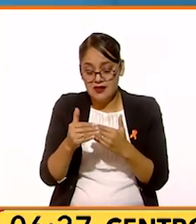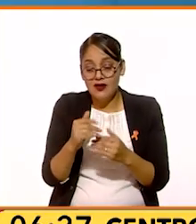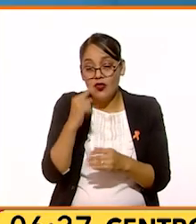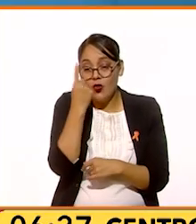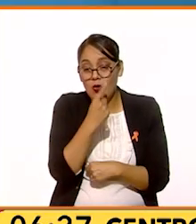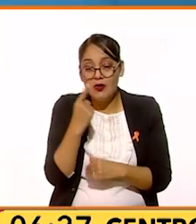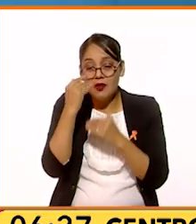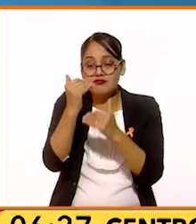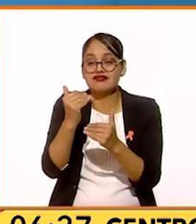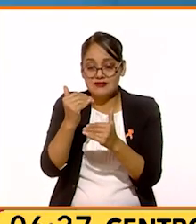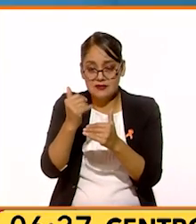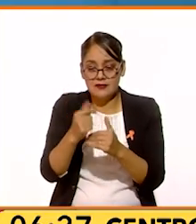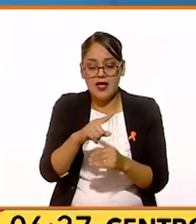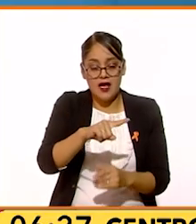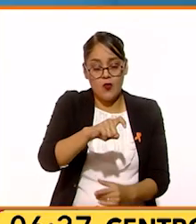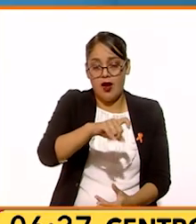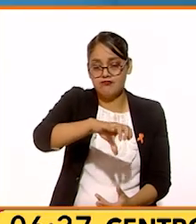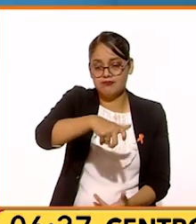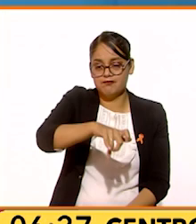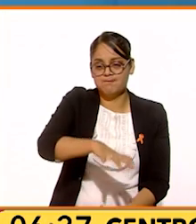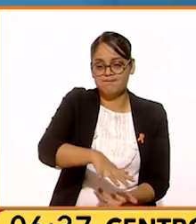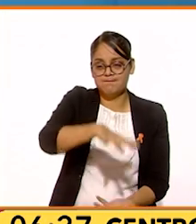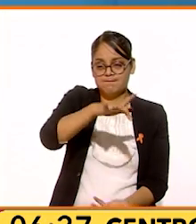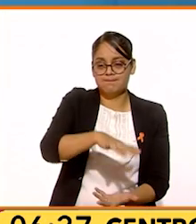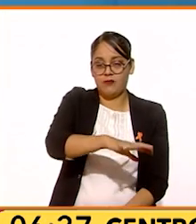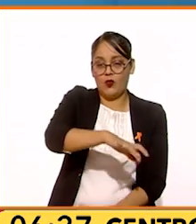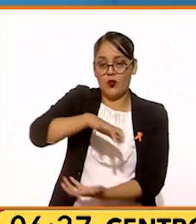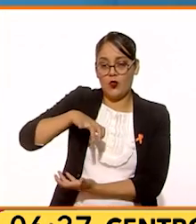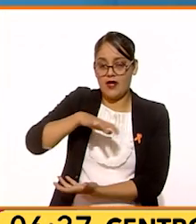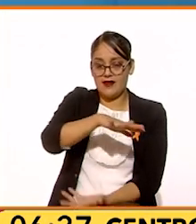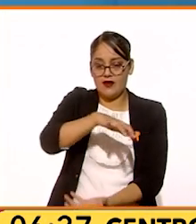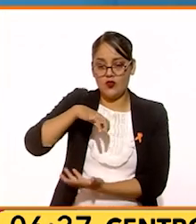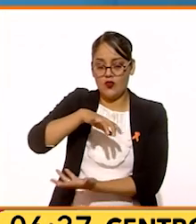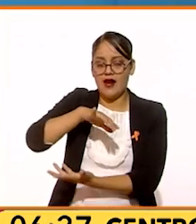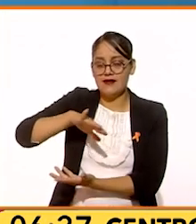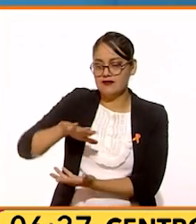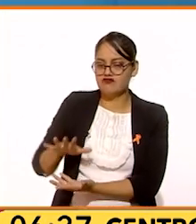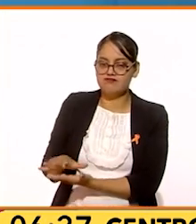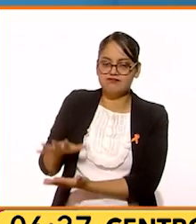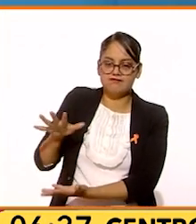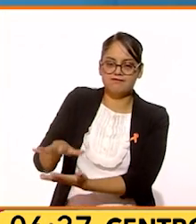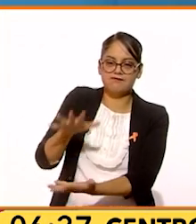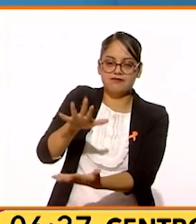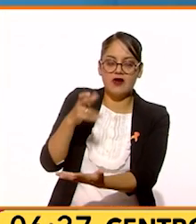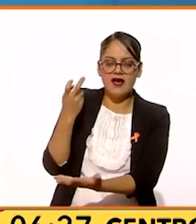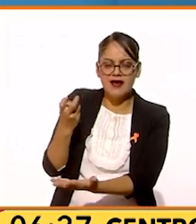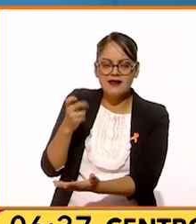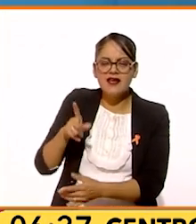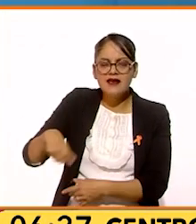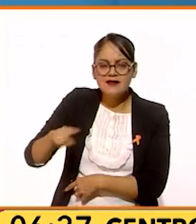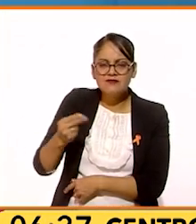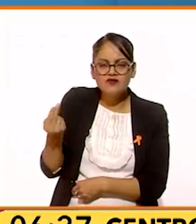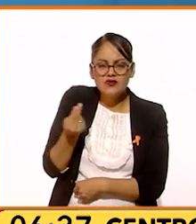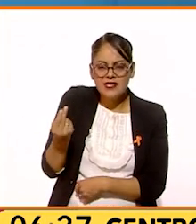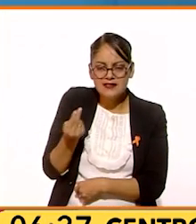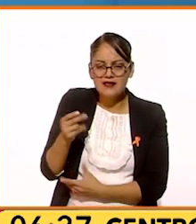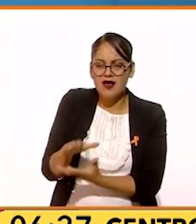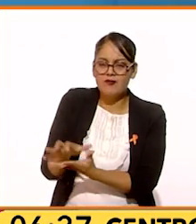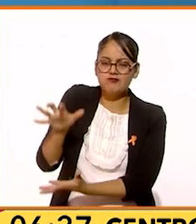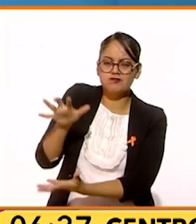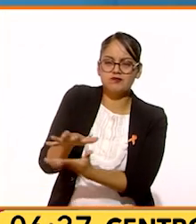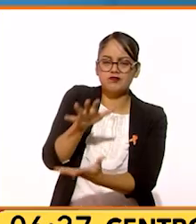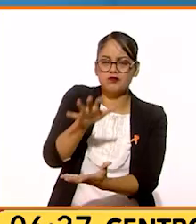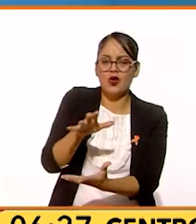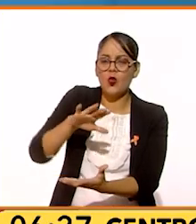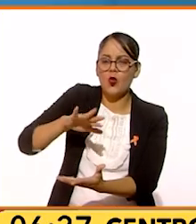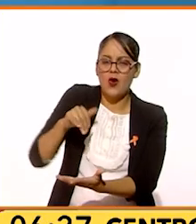poder recolectar agua que les sirva el resto del día. ¿Qué pueden hacer estas personas que tienen la necesidad de recolectar agua,